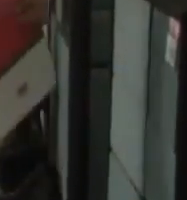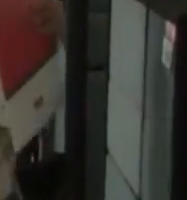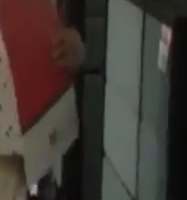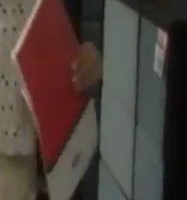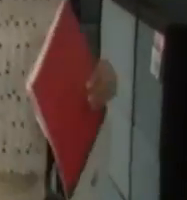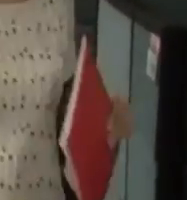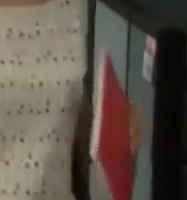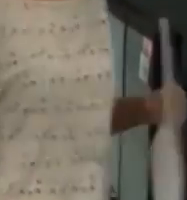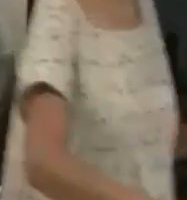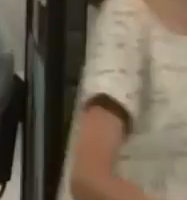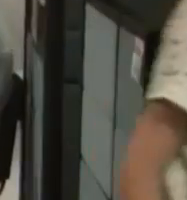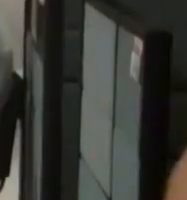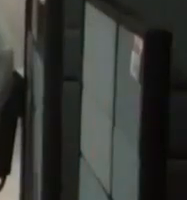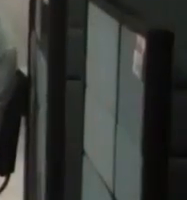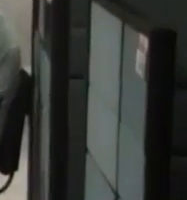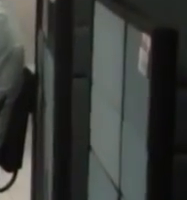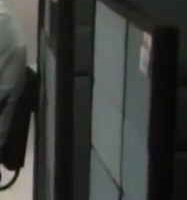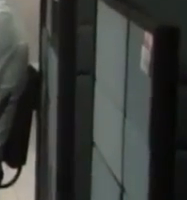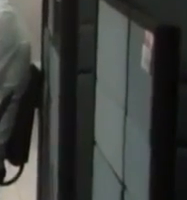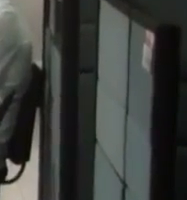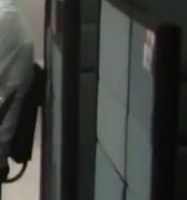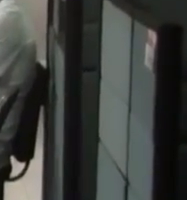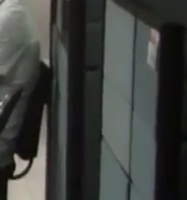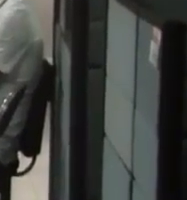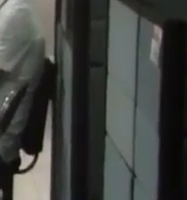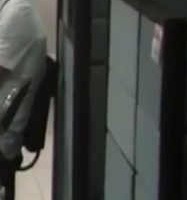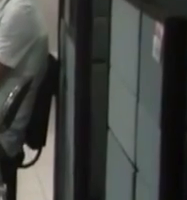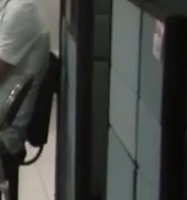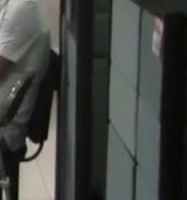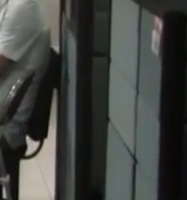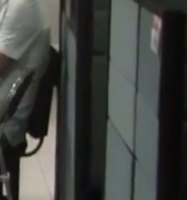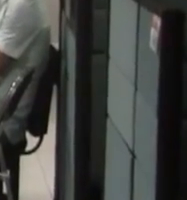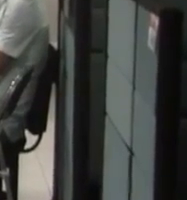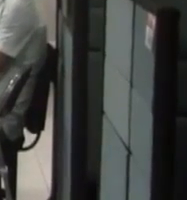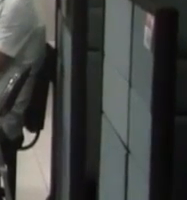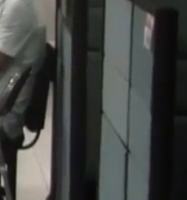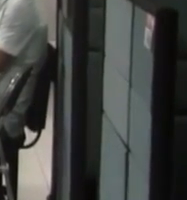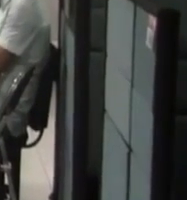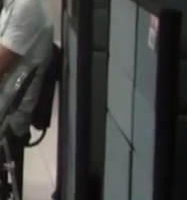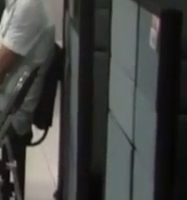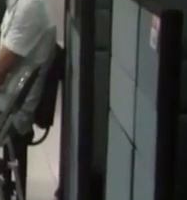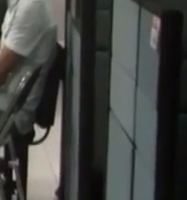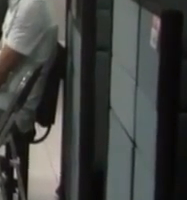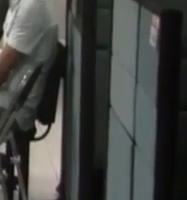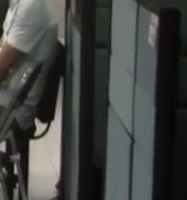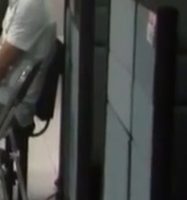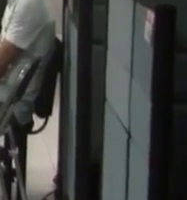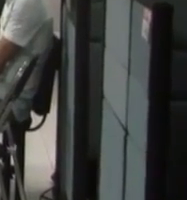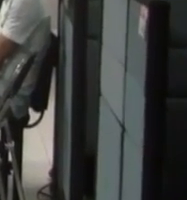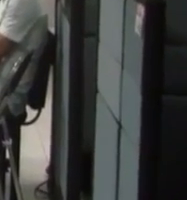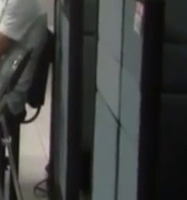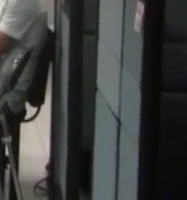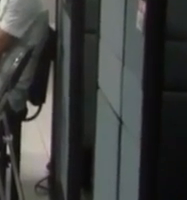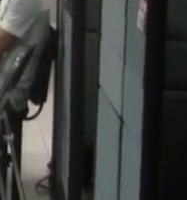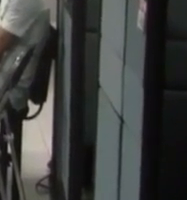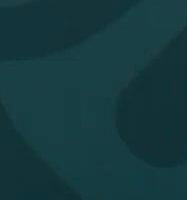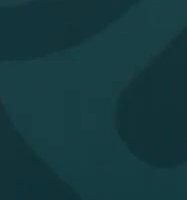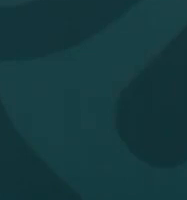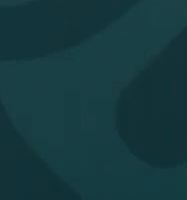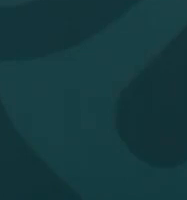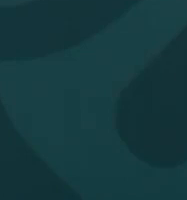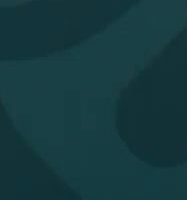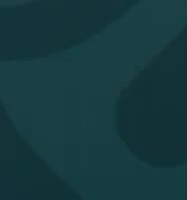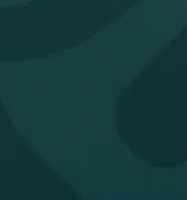ningún trabajador de su casa o departamento adquirido mediante este crédito. Ahora agradece al Consejo por aceptar